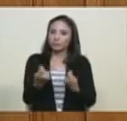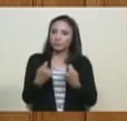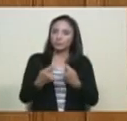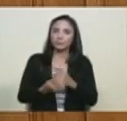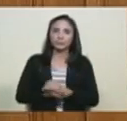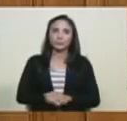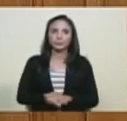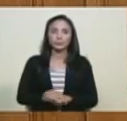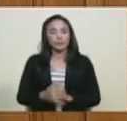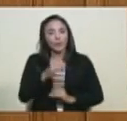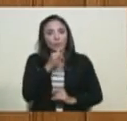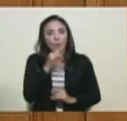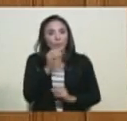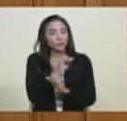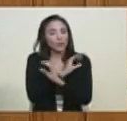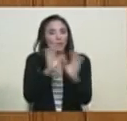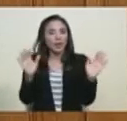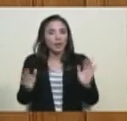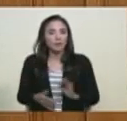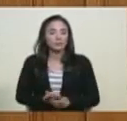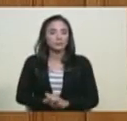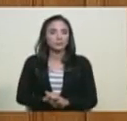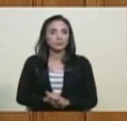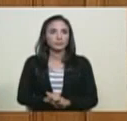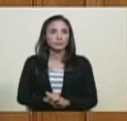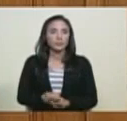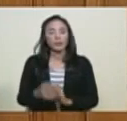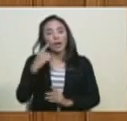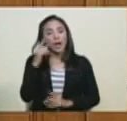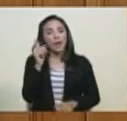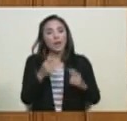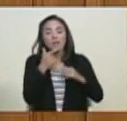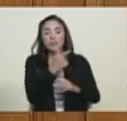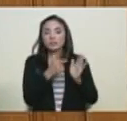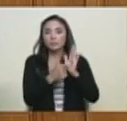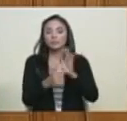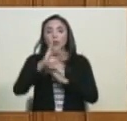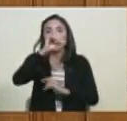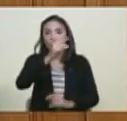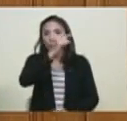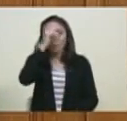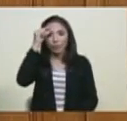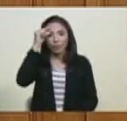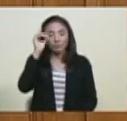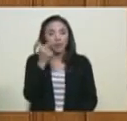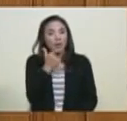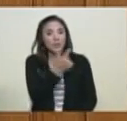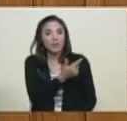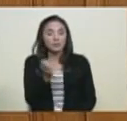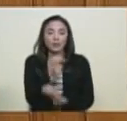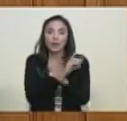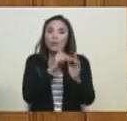Allí en estas declaraciones, en varias declaraciones, está señalado el señor Julio Borges, por ejemplo.